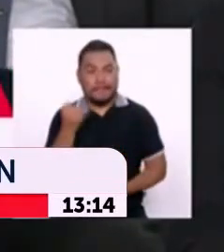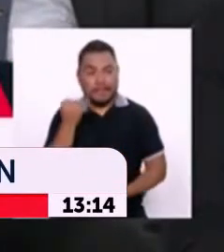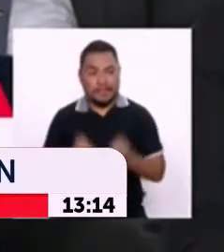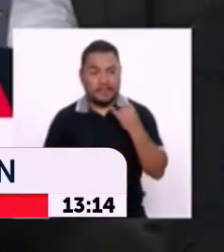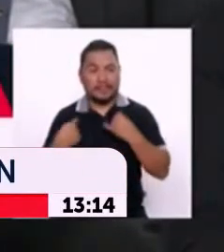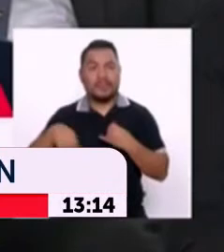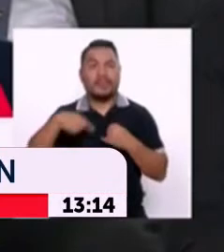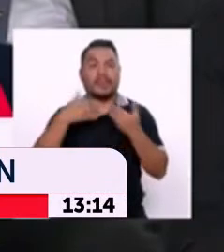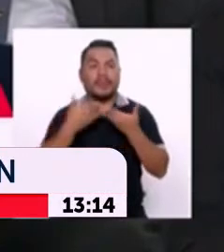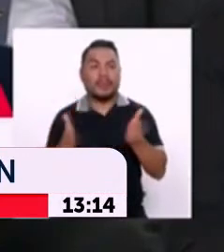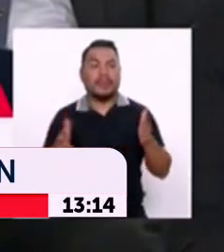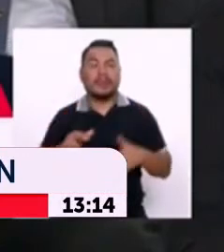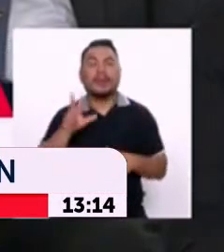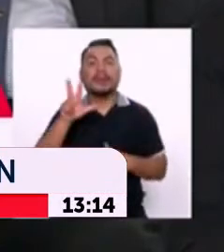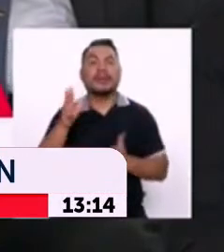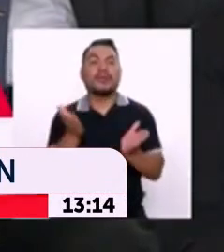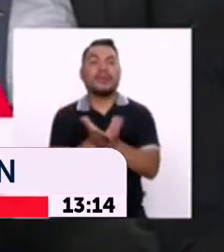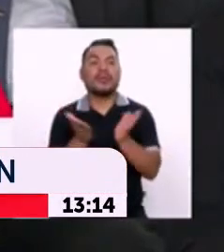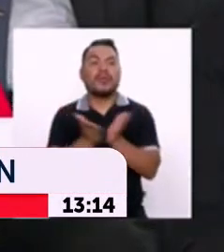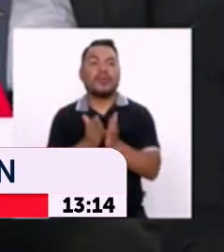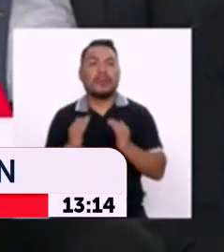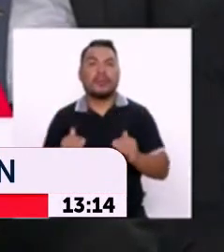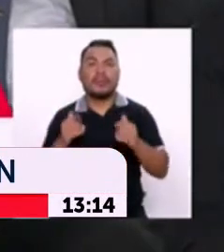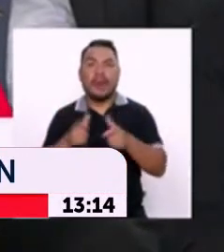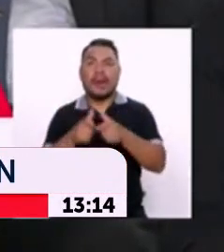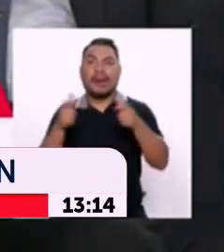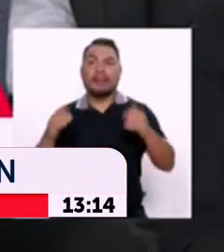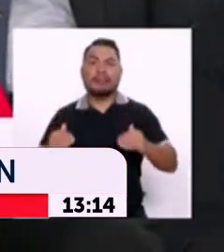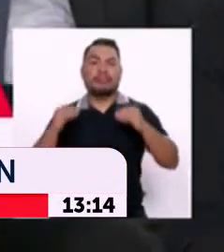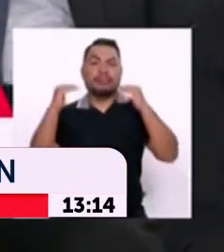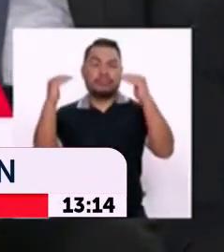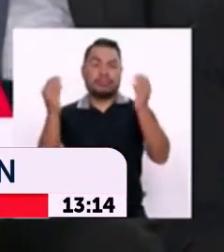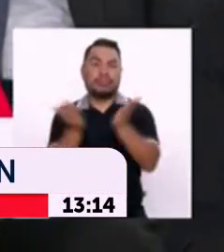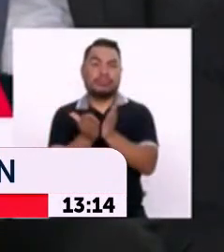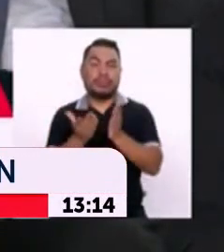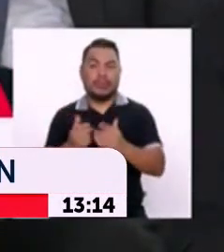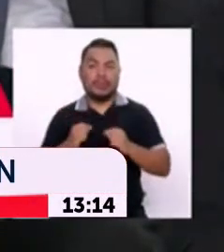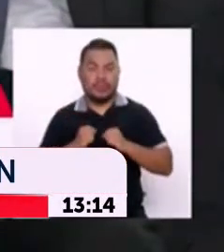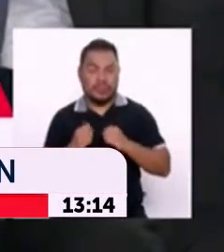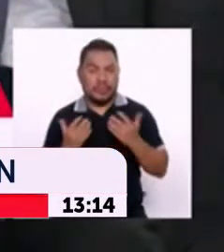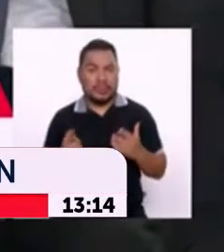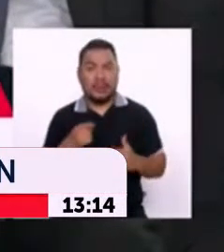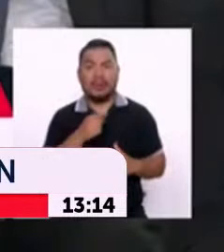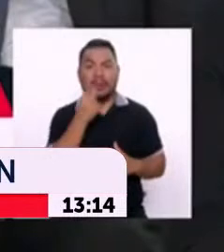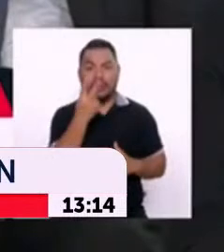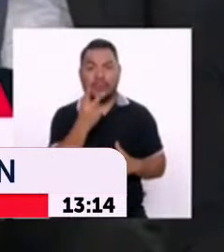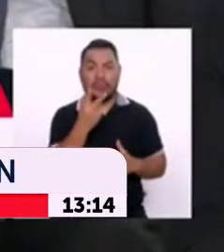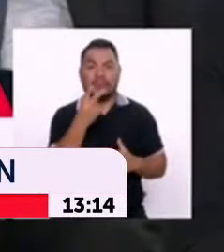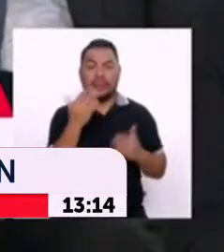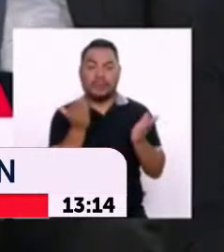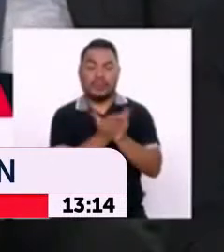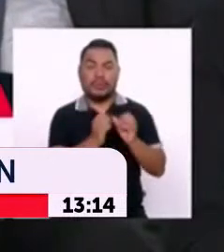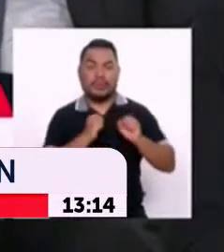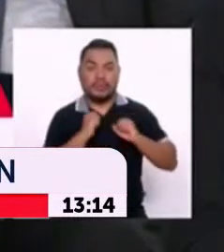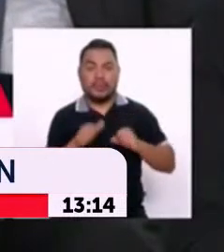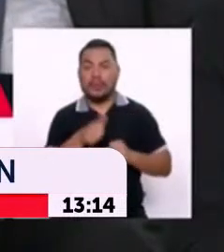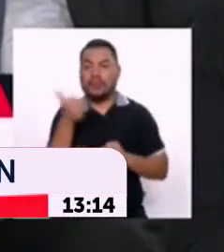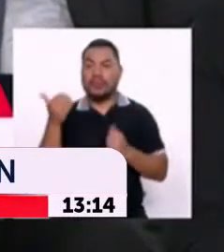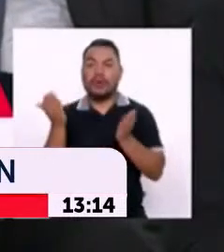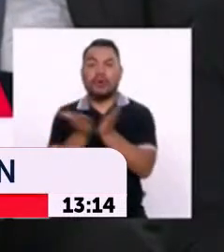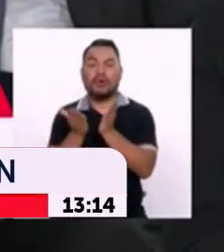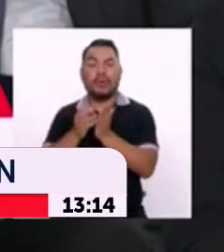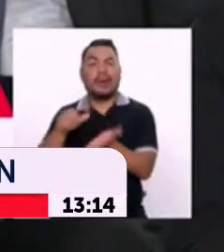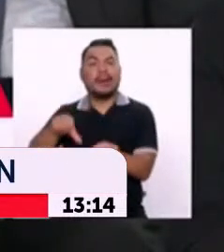último, hemos inaugurado 3 colegios de alto rendimiento, son colegios deportivos, 2 de ellos deportivos y uno